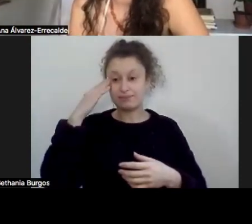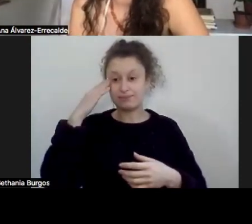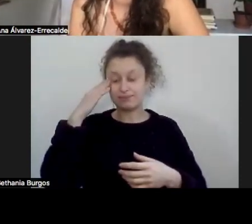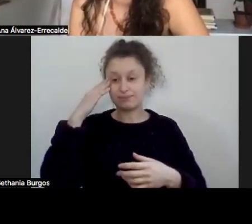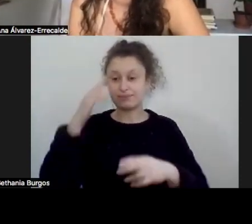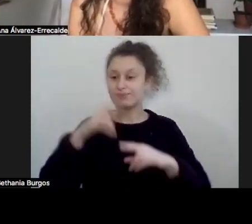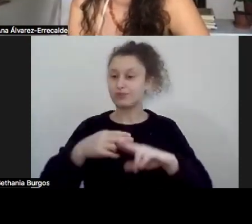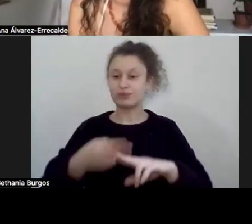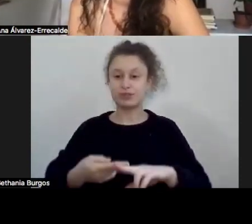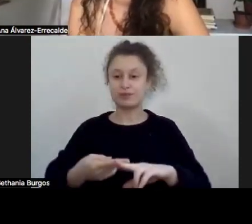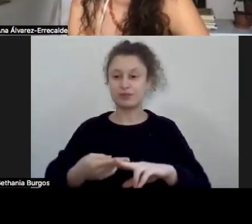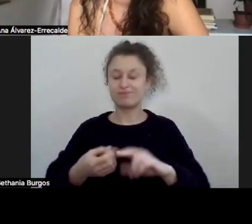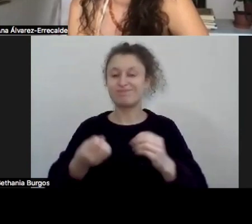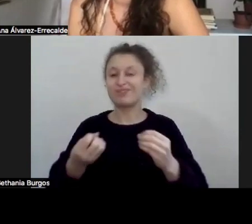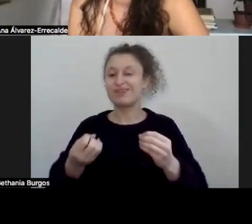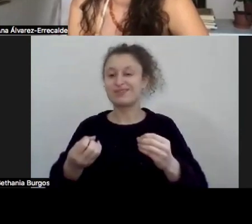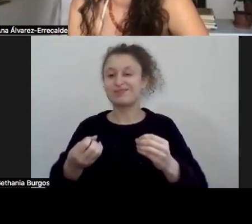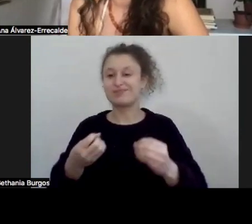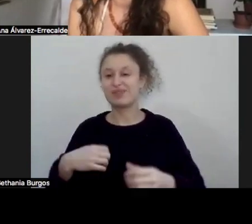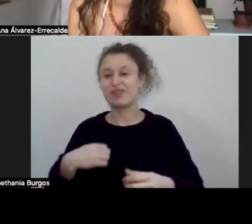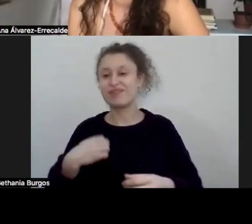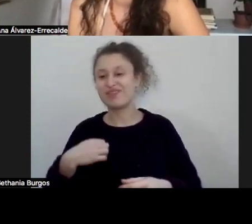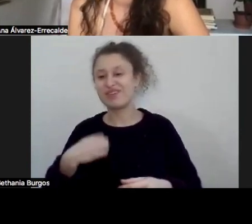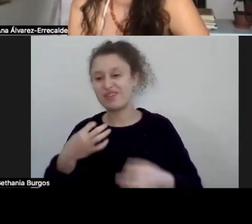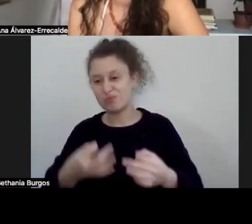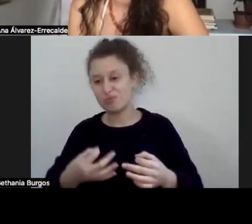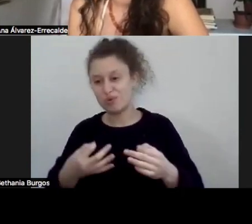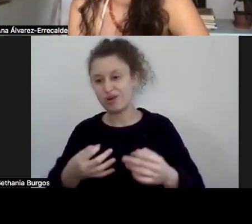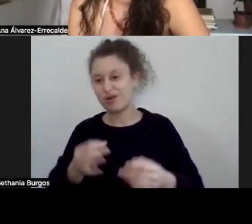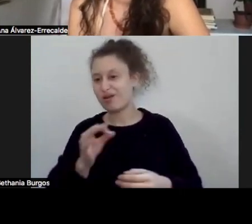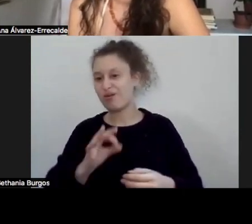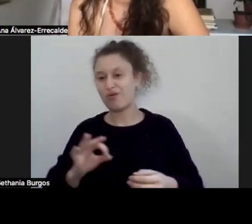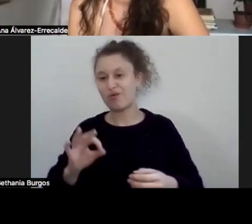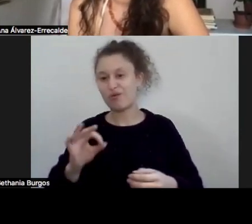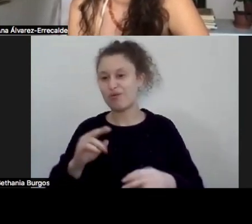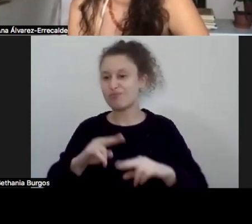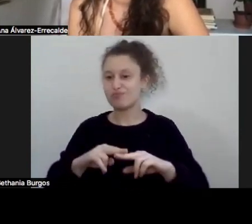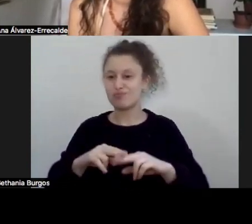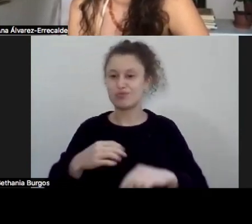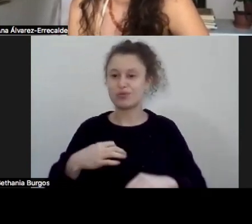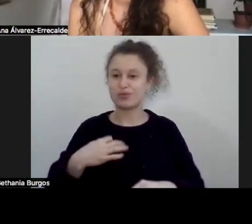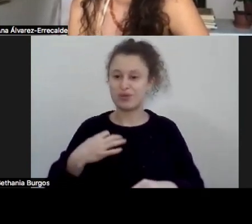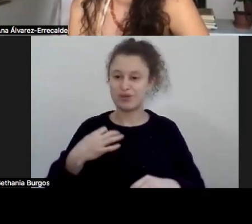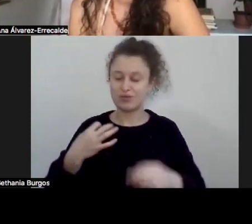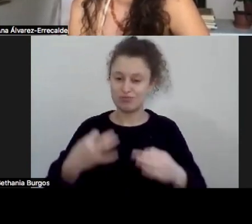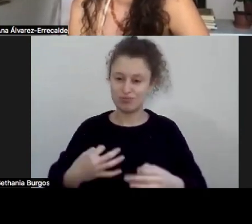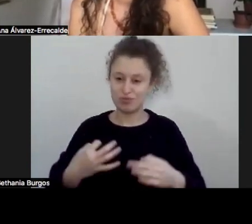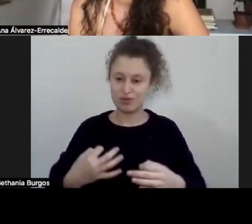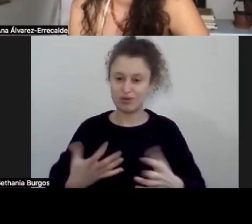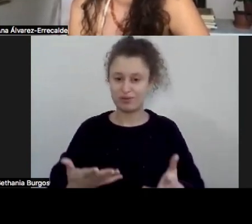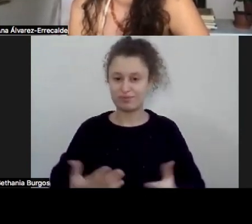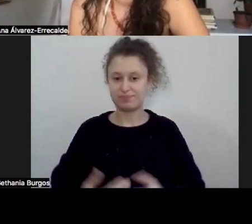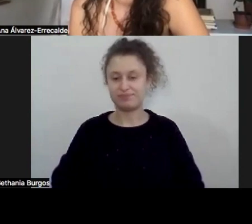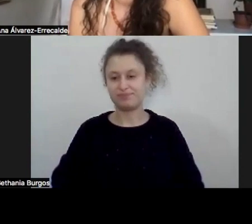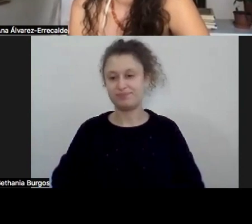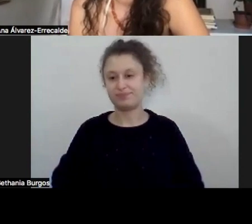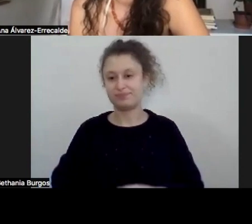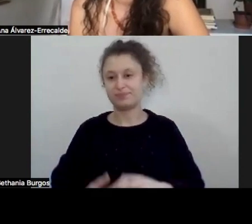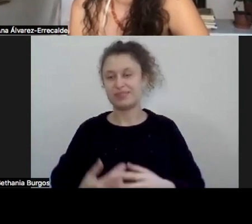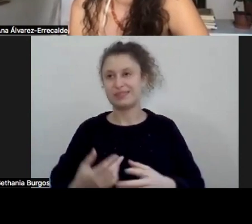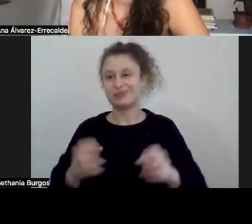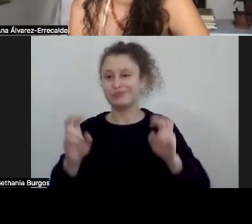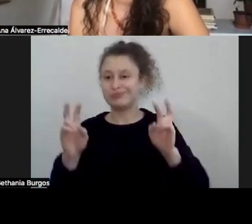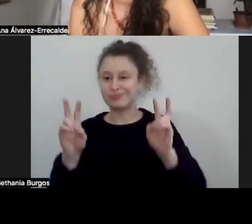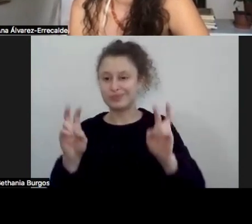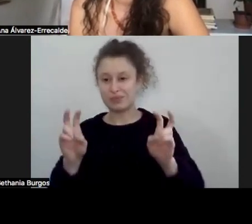veces la muerte tampoco es otro tema tabú y es muy importante saber cómo queremos despedir